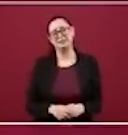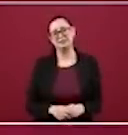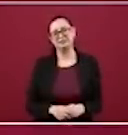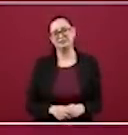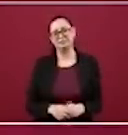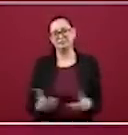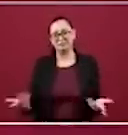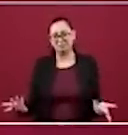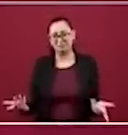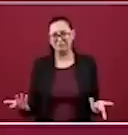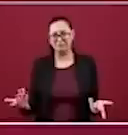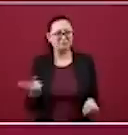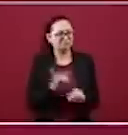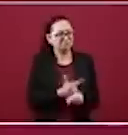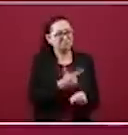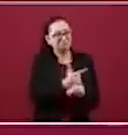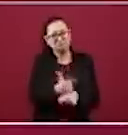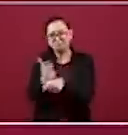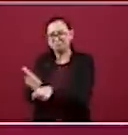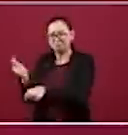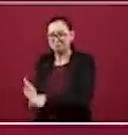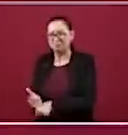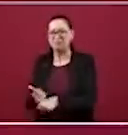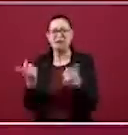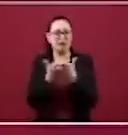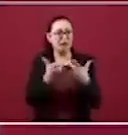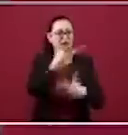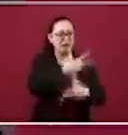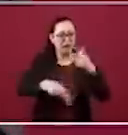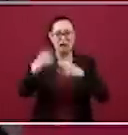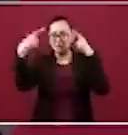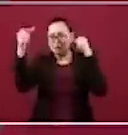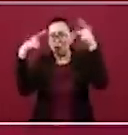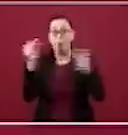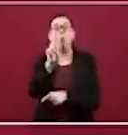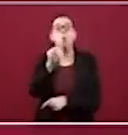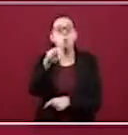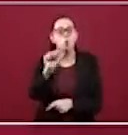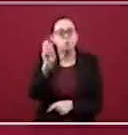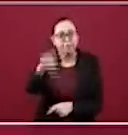a ver dónde están los economistas egresados de la UNAM.